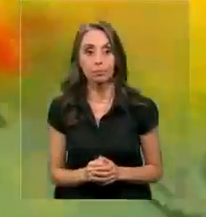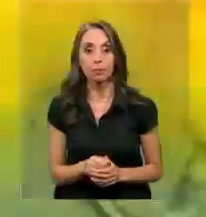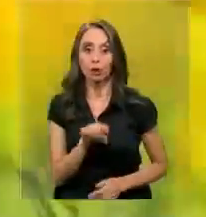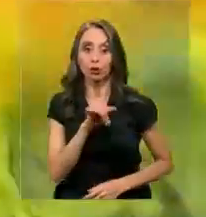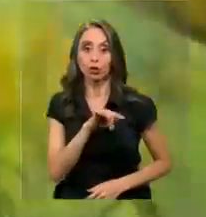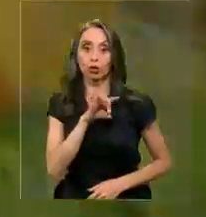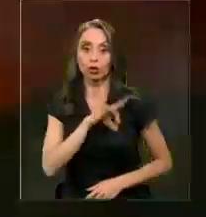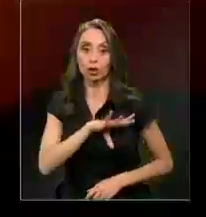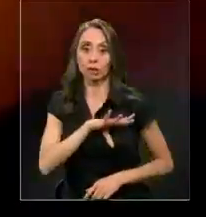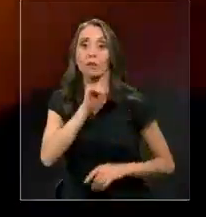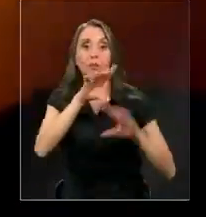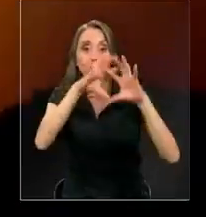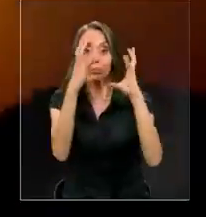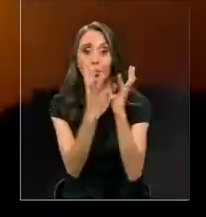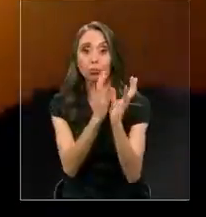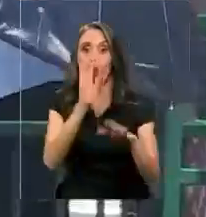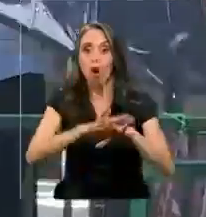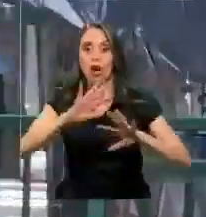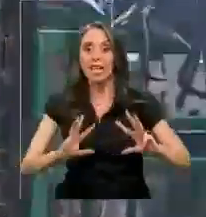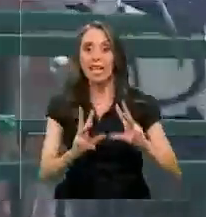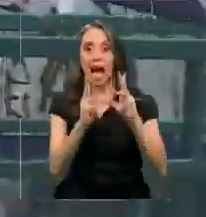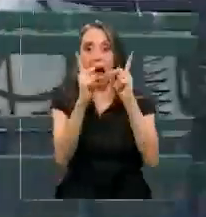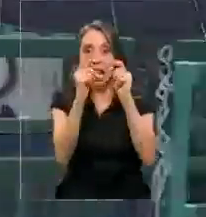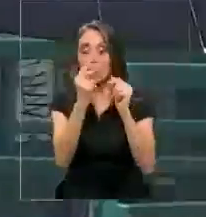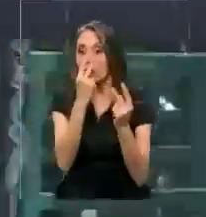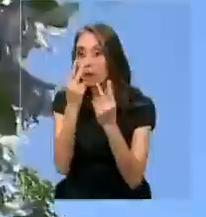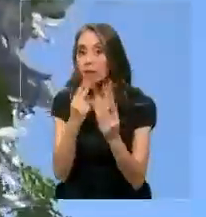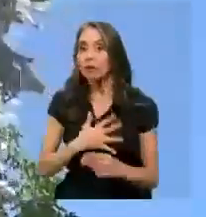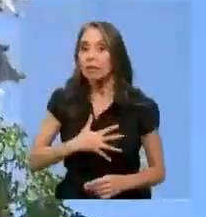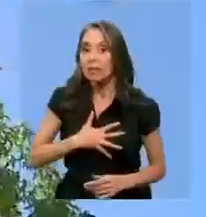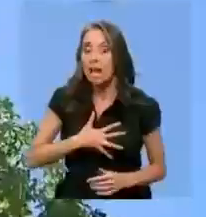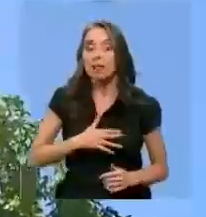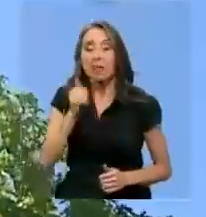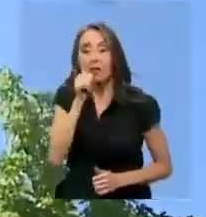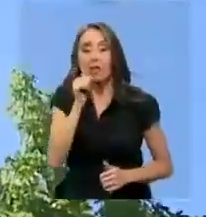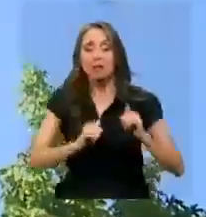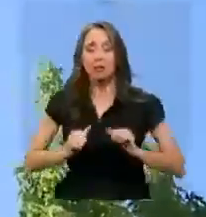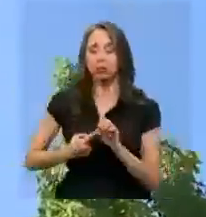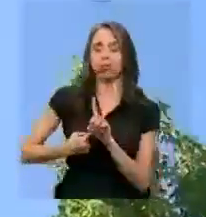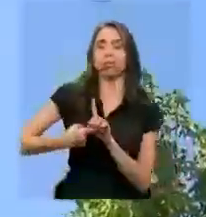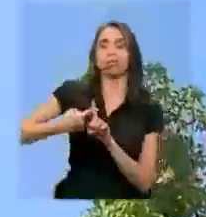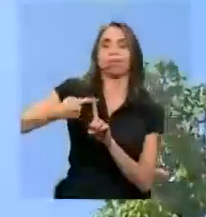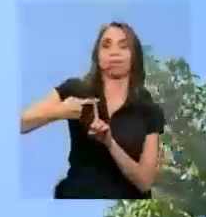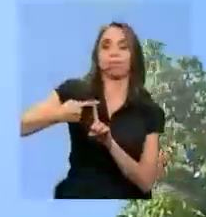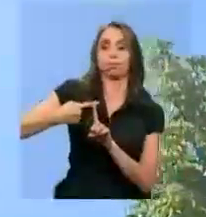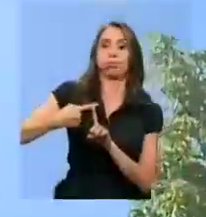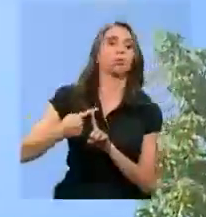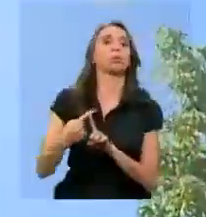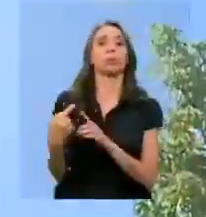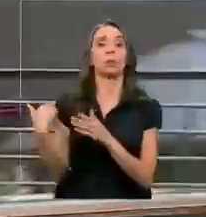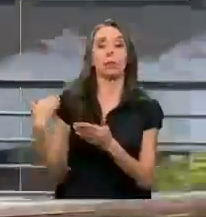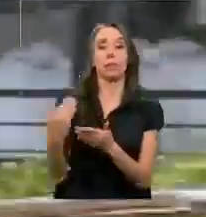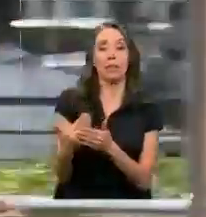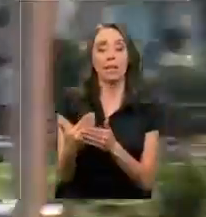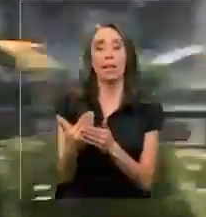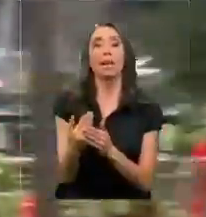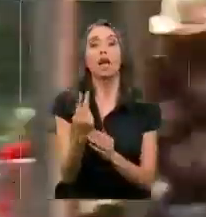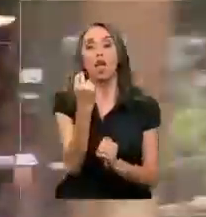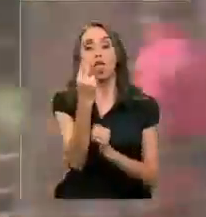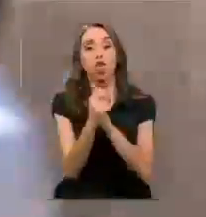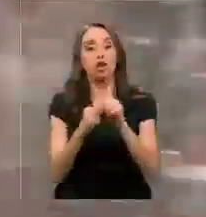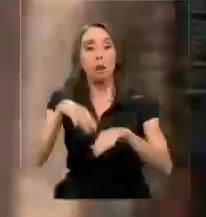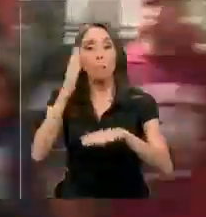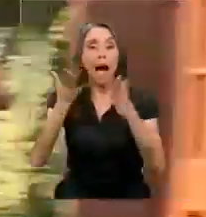Nuestro planeta se calienta cada vez más. Lo vemos, sentimos y sufrimos cada día. 11 de los 12 años más calurosos